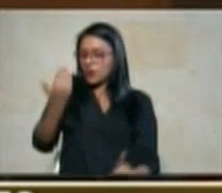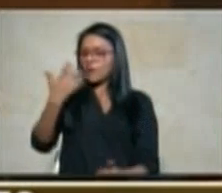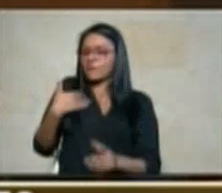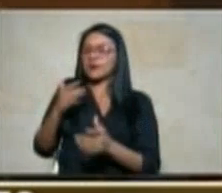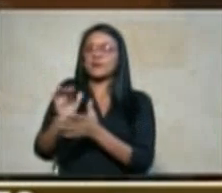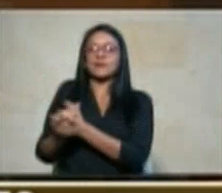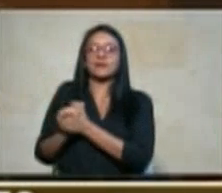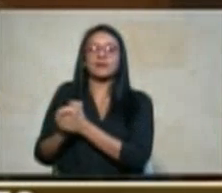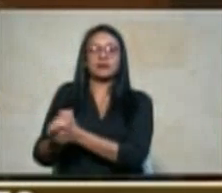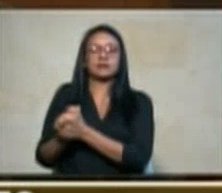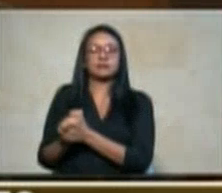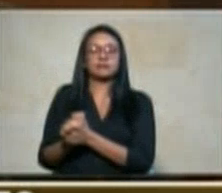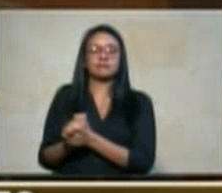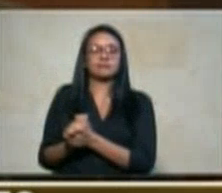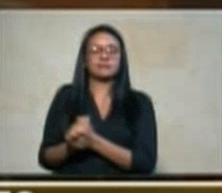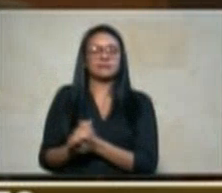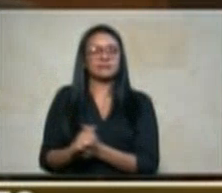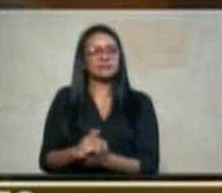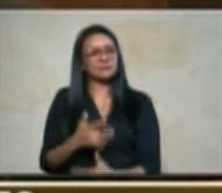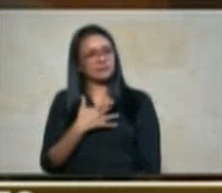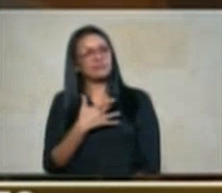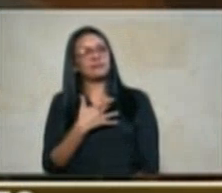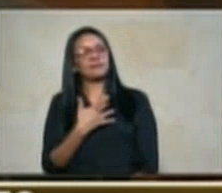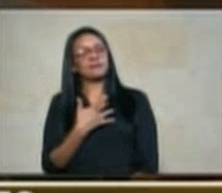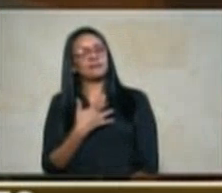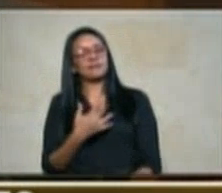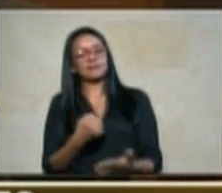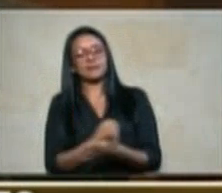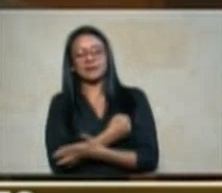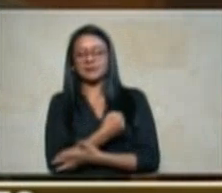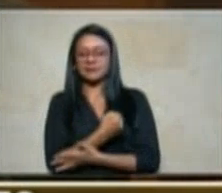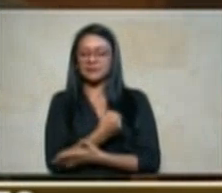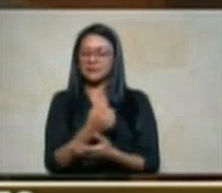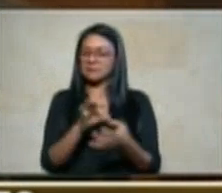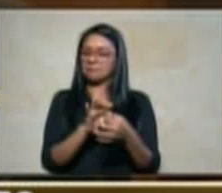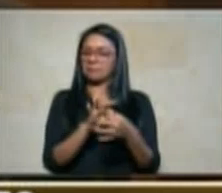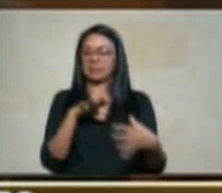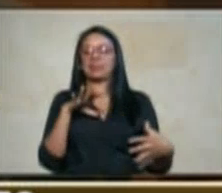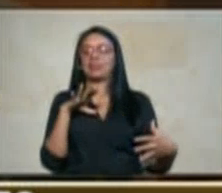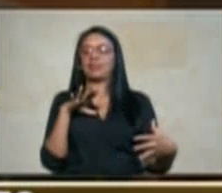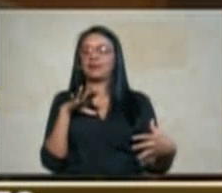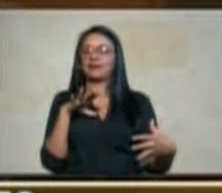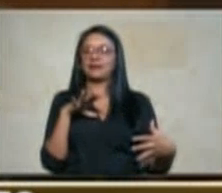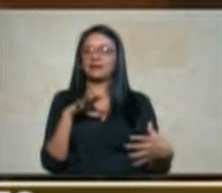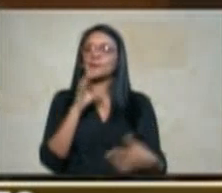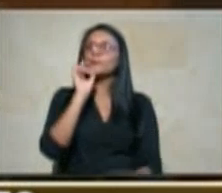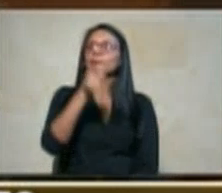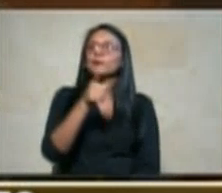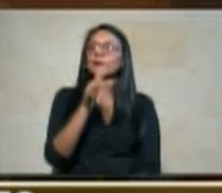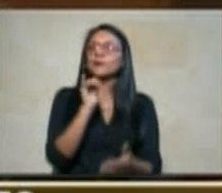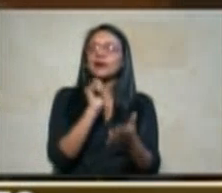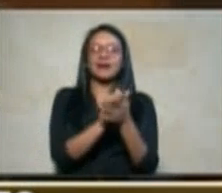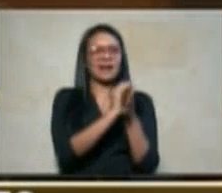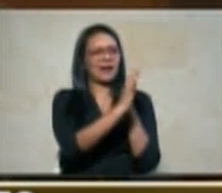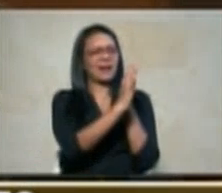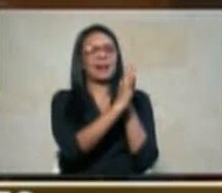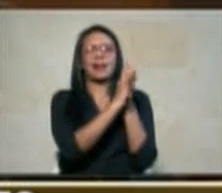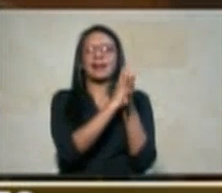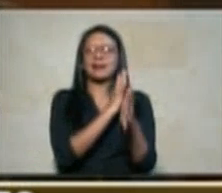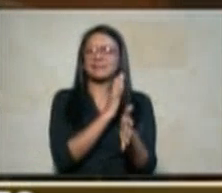amigo. Lamentable, y lamentable que se haya roto esa relación por este tipo de